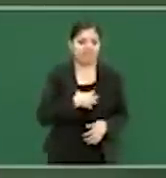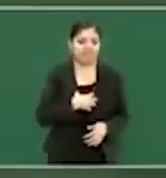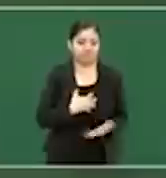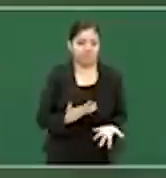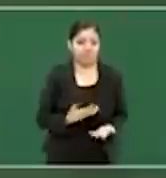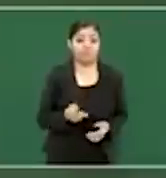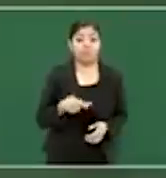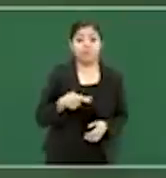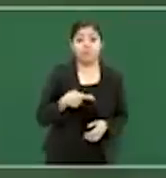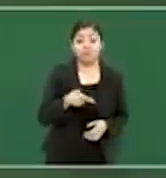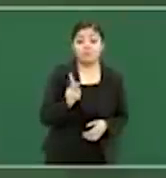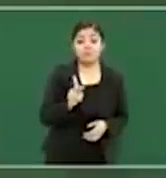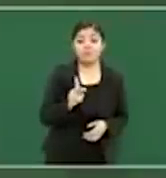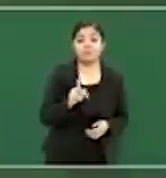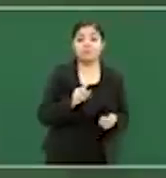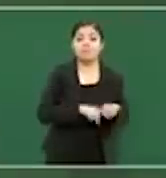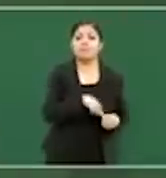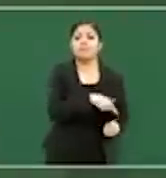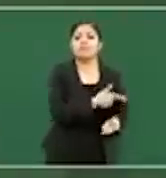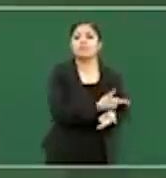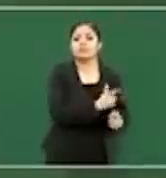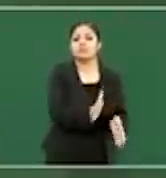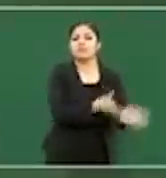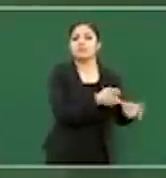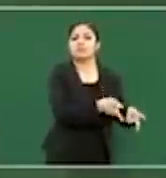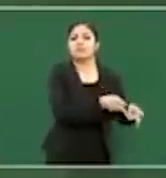esa práctica era